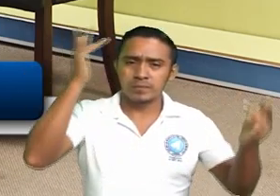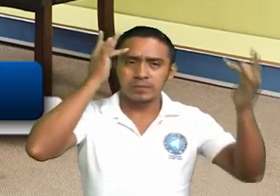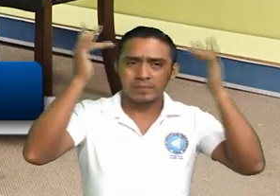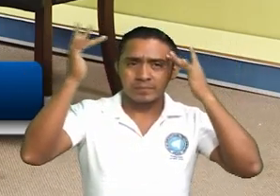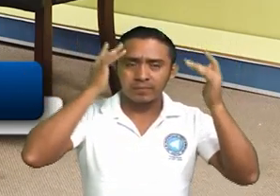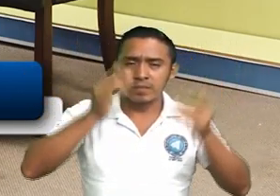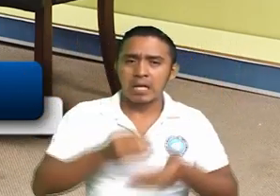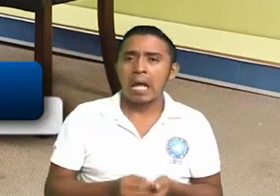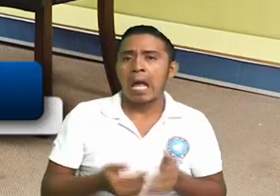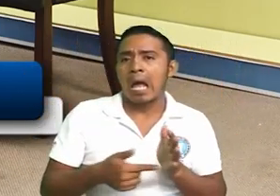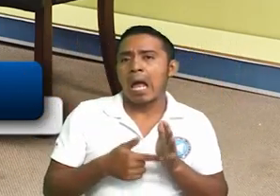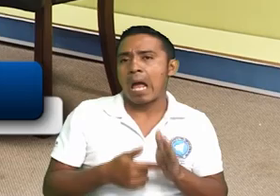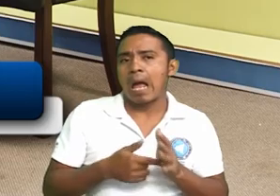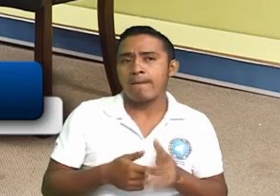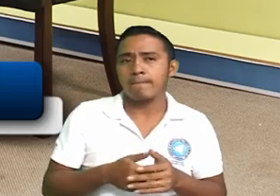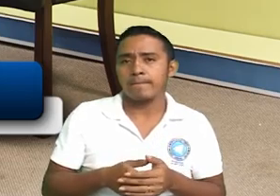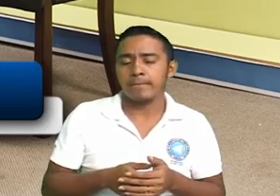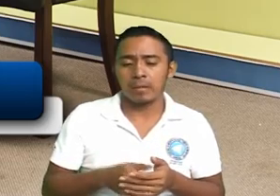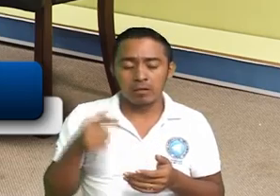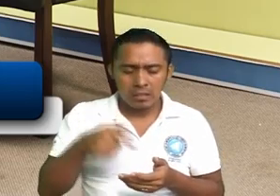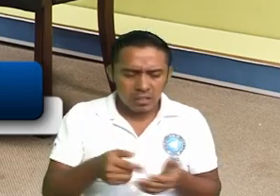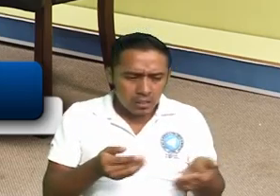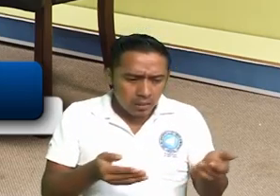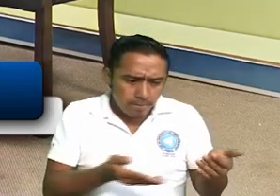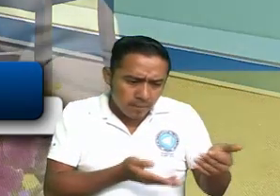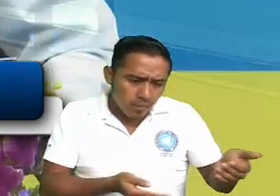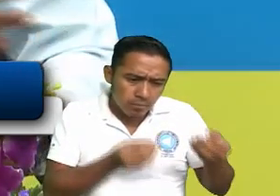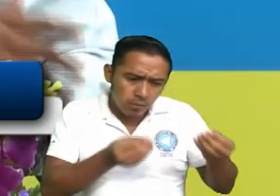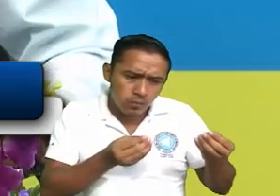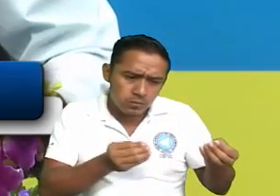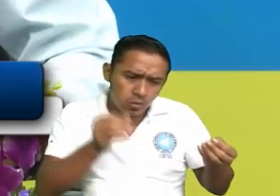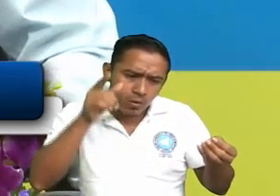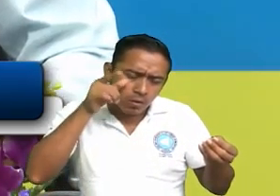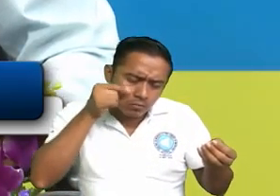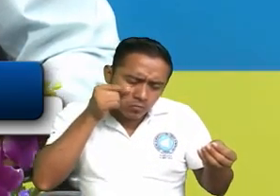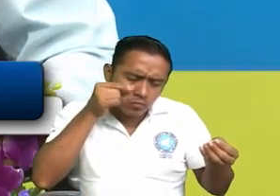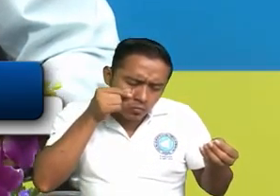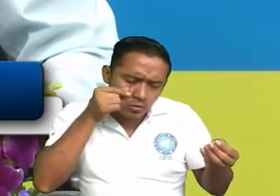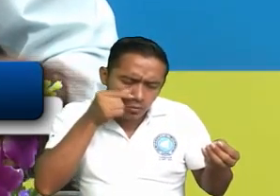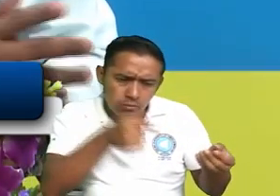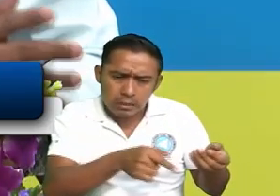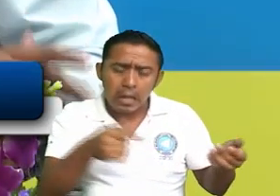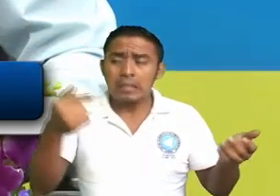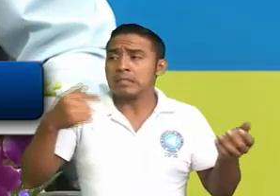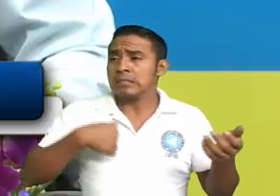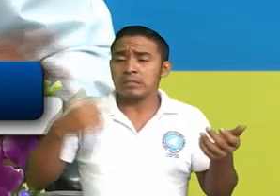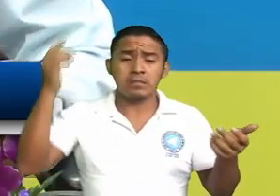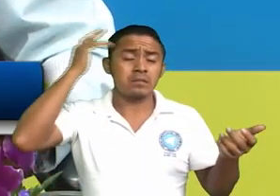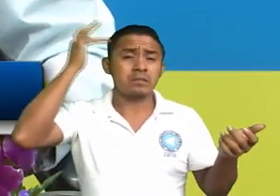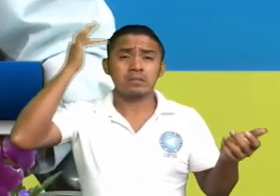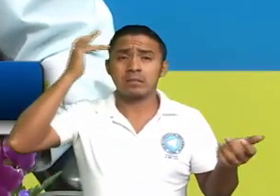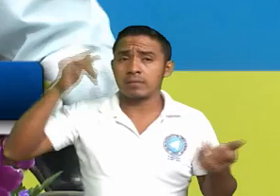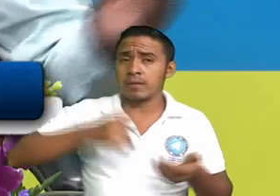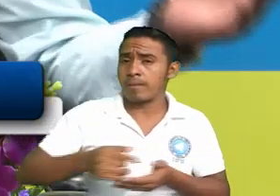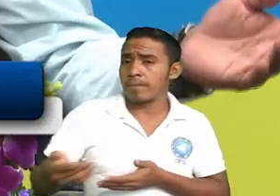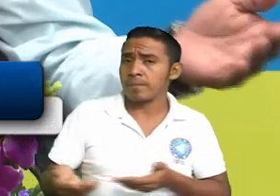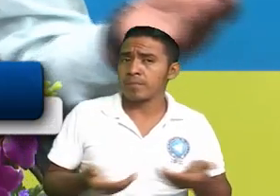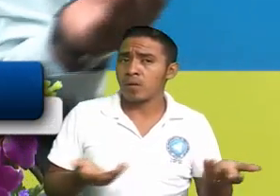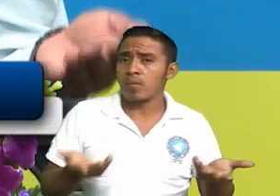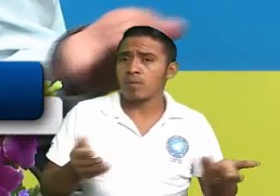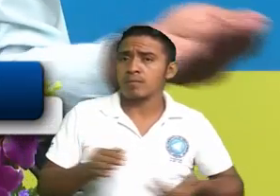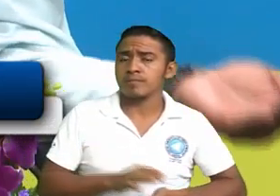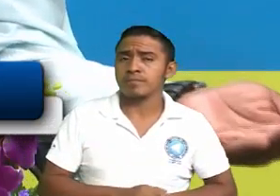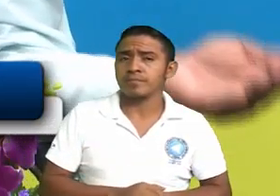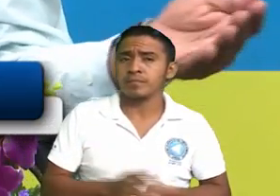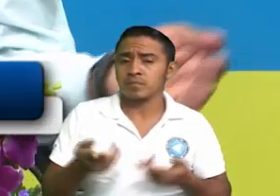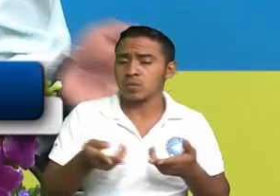ya la adolescente, la muchacha, la joven, ya tuvo a su niño, es madre por